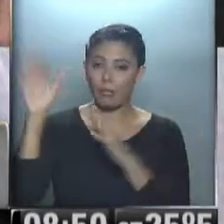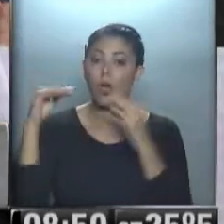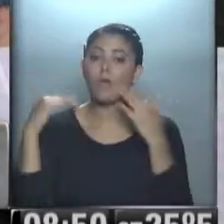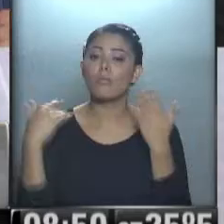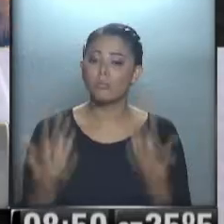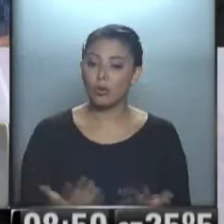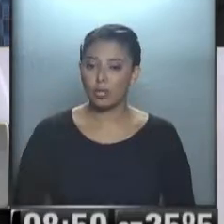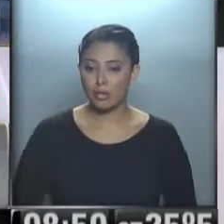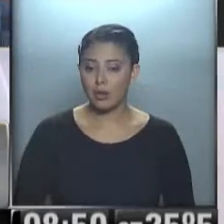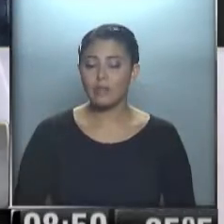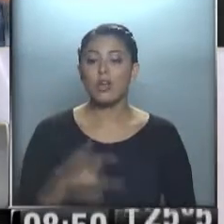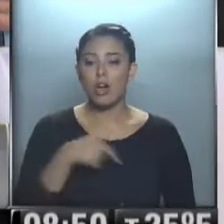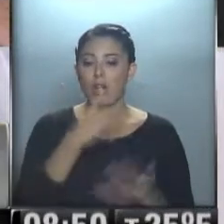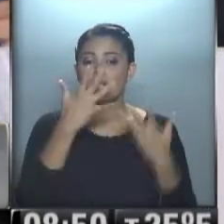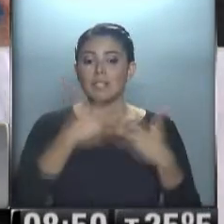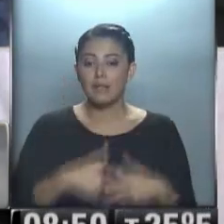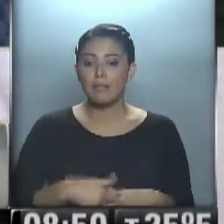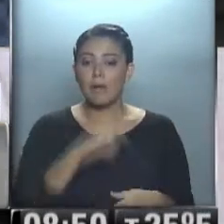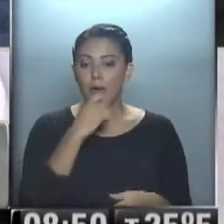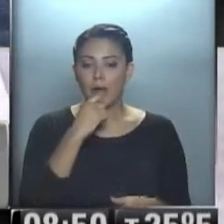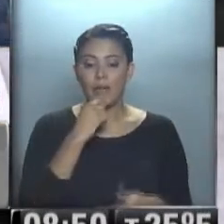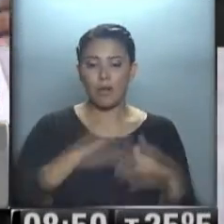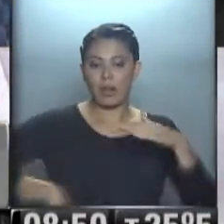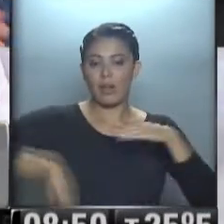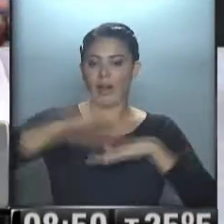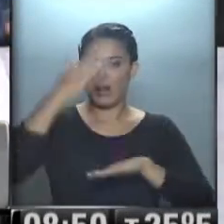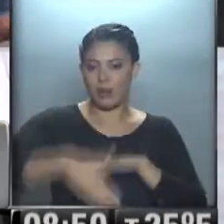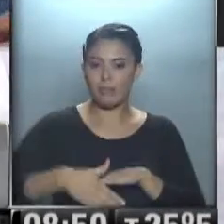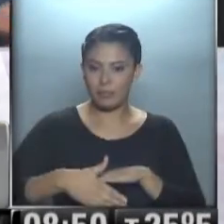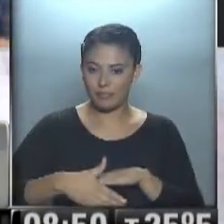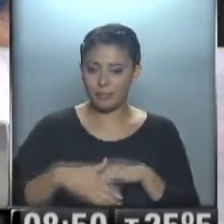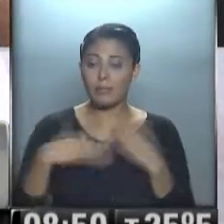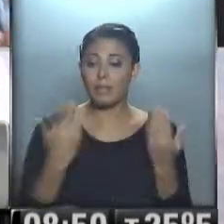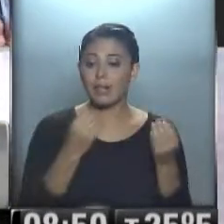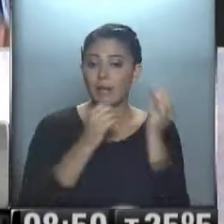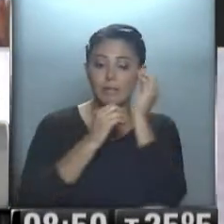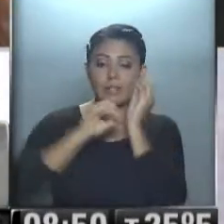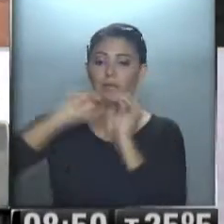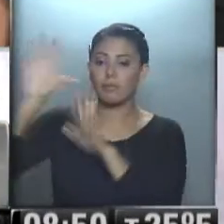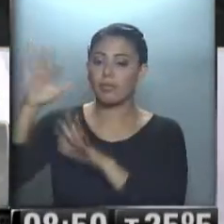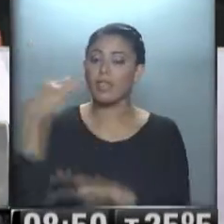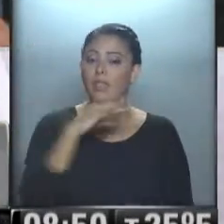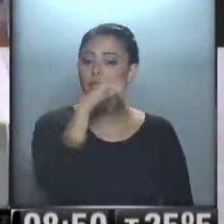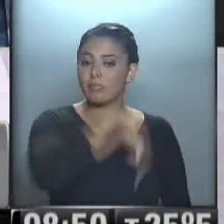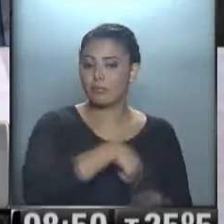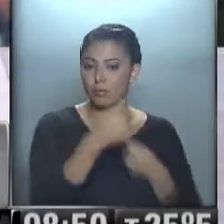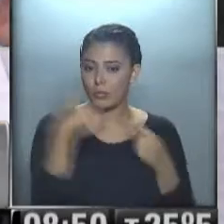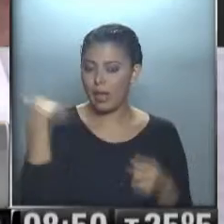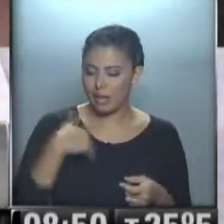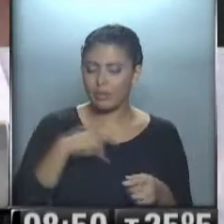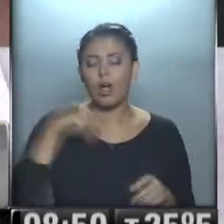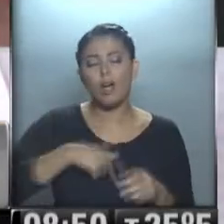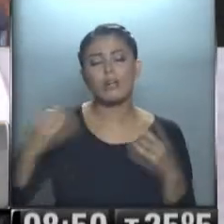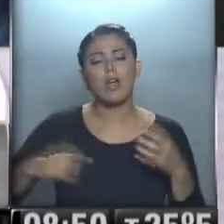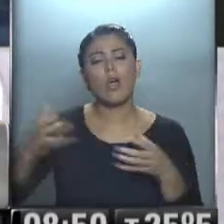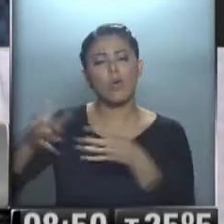se establece un sistema de cupos de exportación para evitar que la exportación se lleve lo que debe ir para el mercado interno qué es lo que